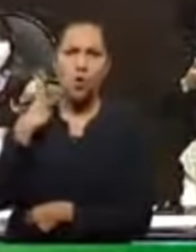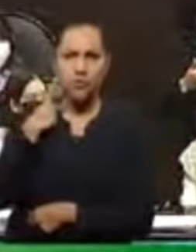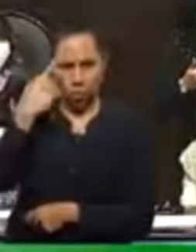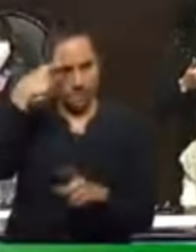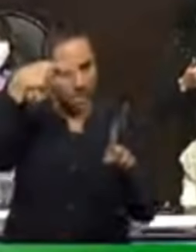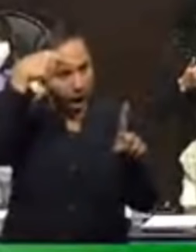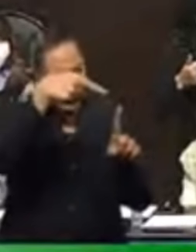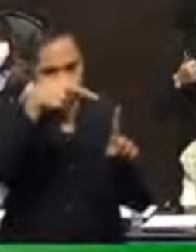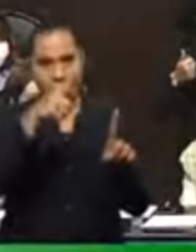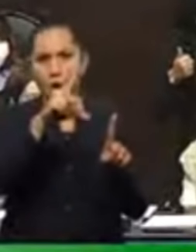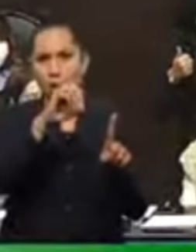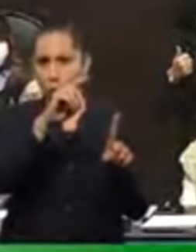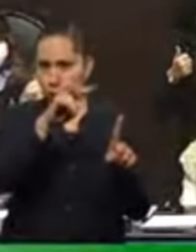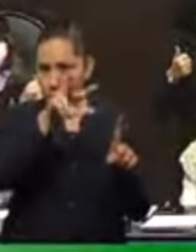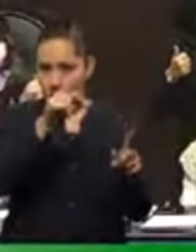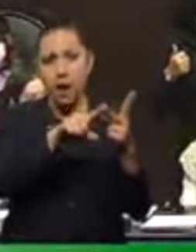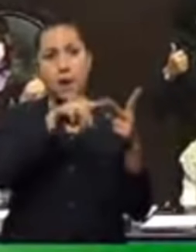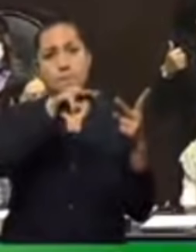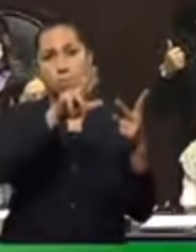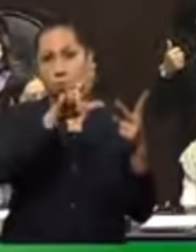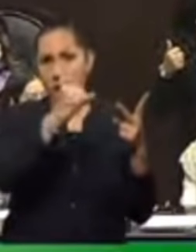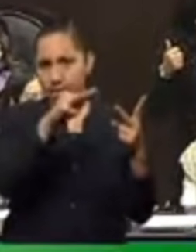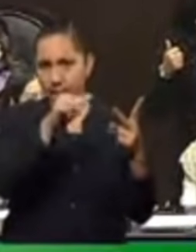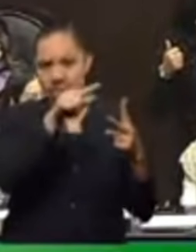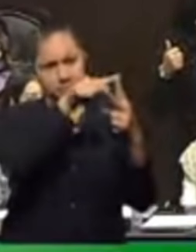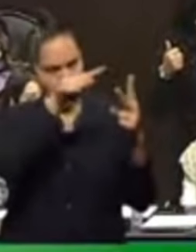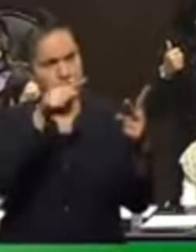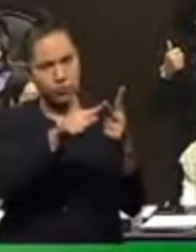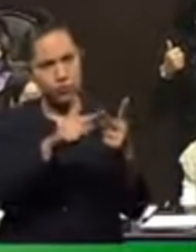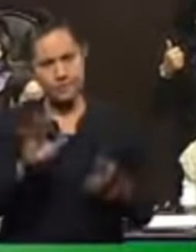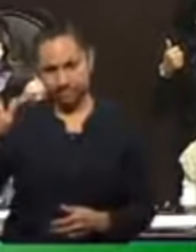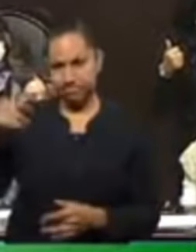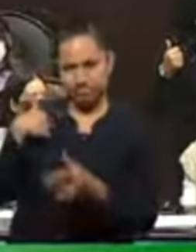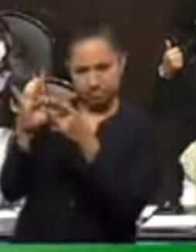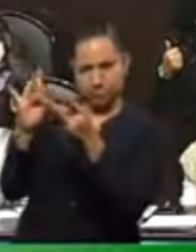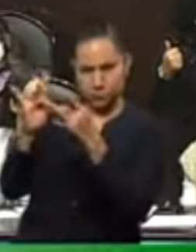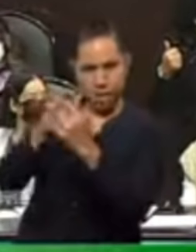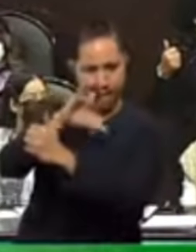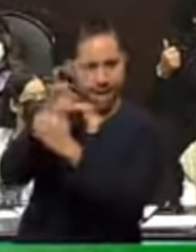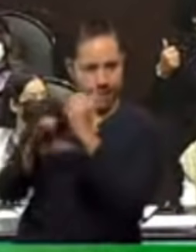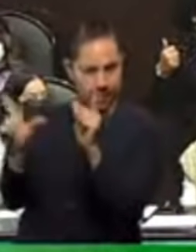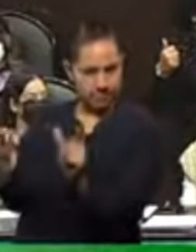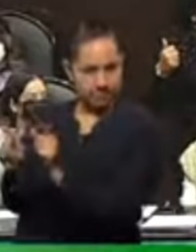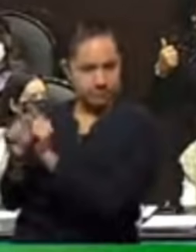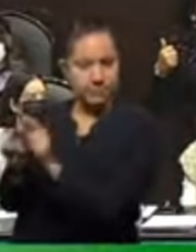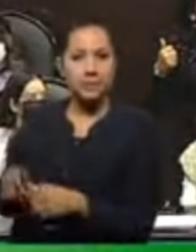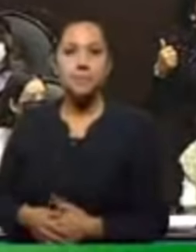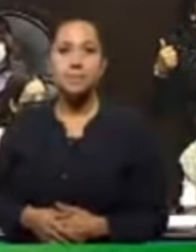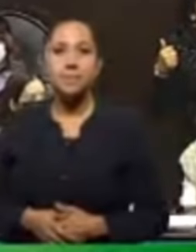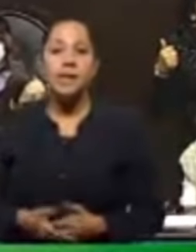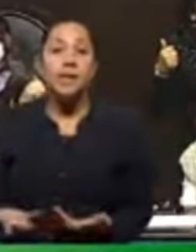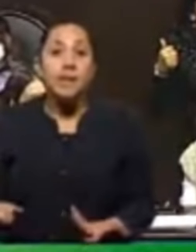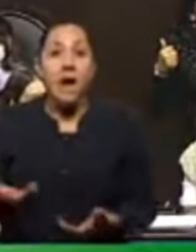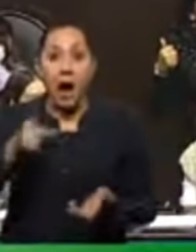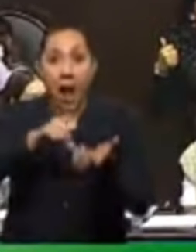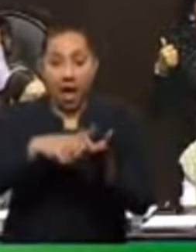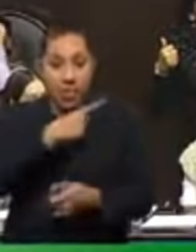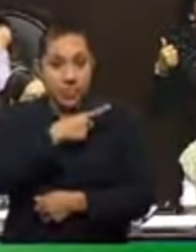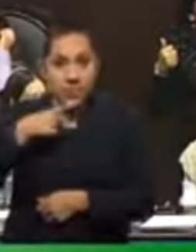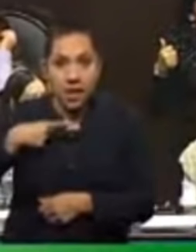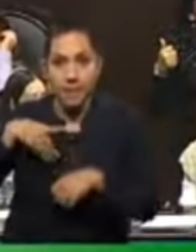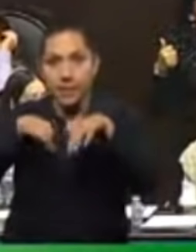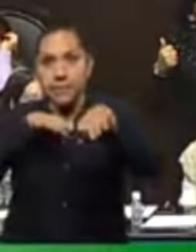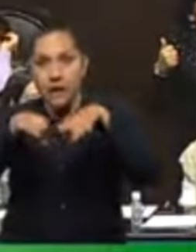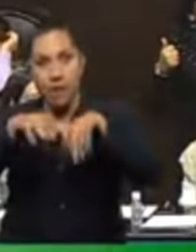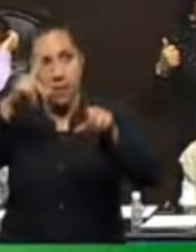Murayama. Concluyo. Debe ser muy duro no llenar las expectativas. Debe ser